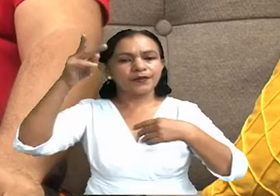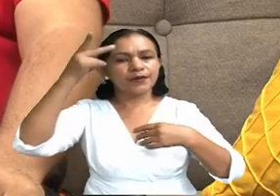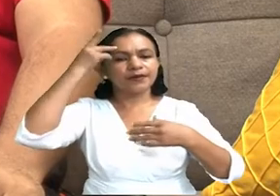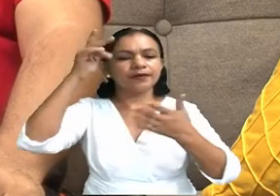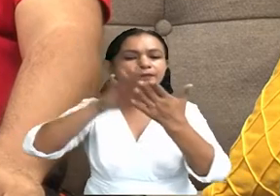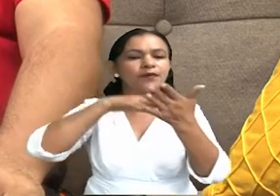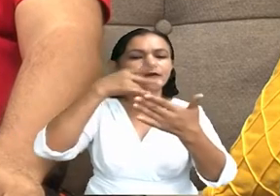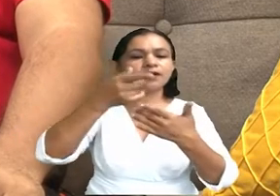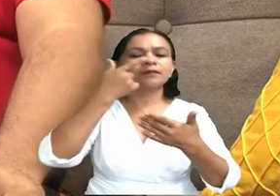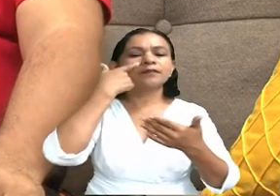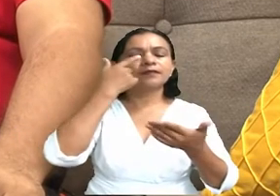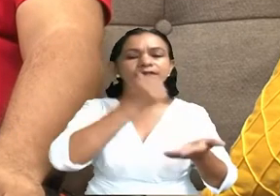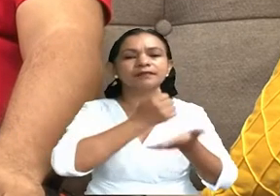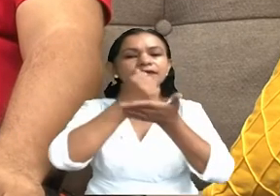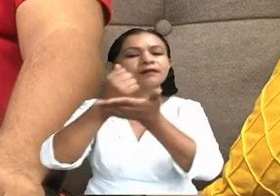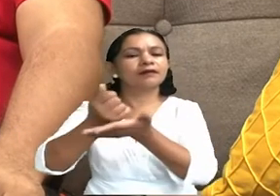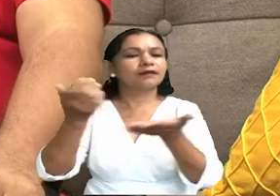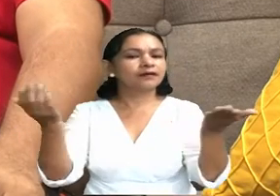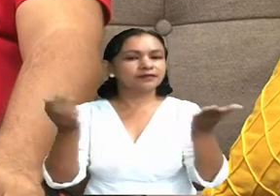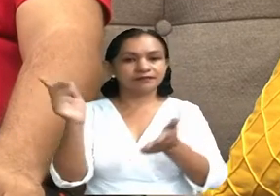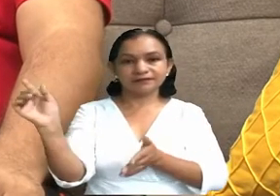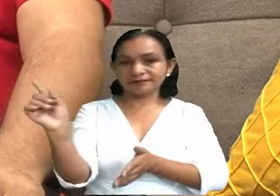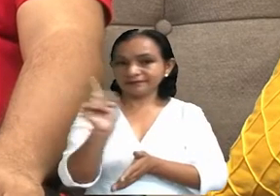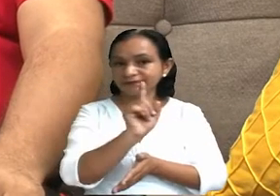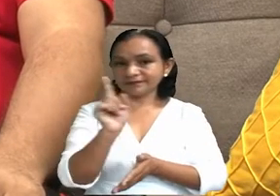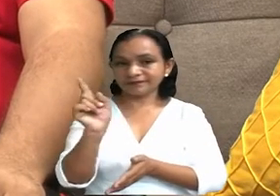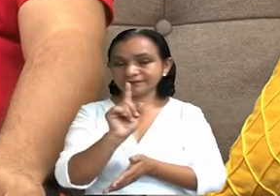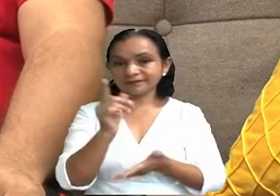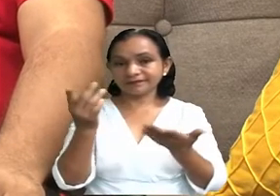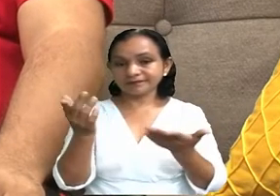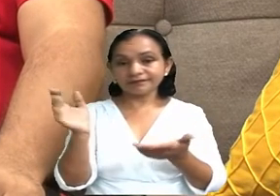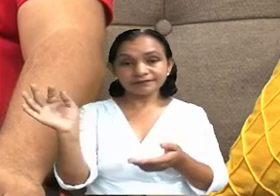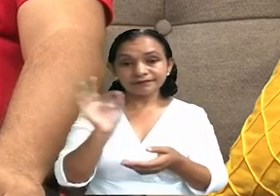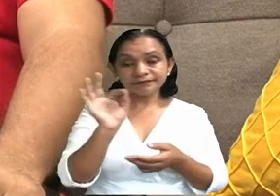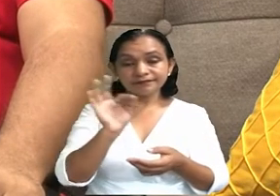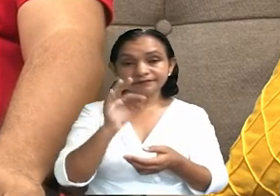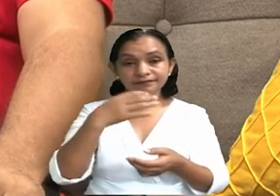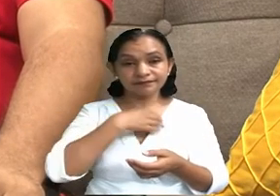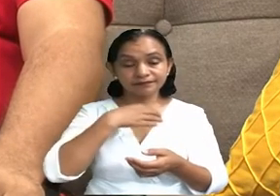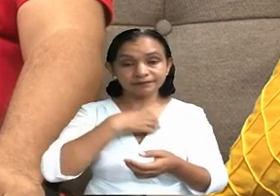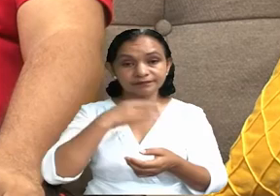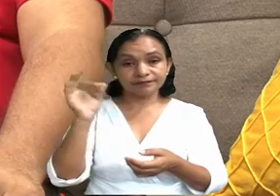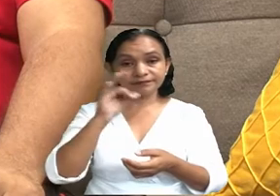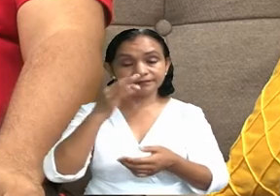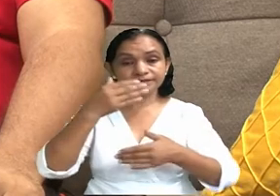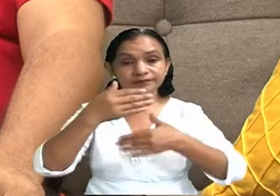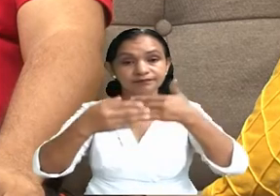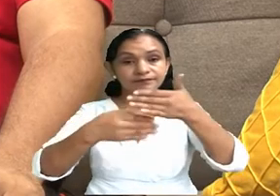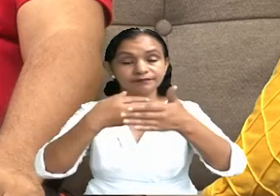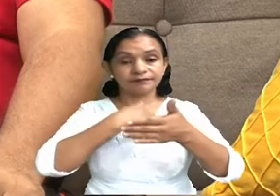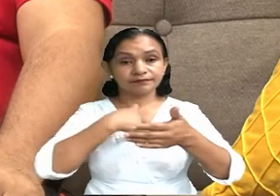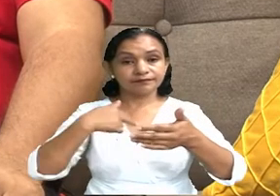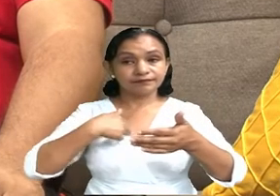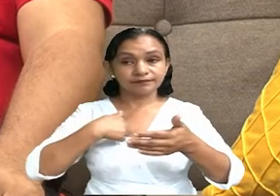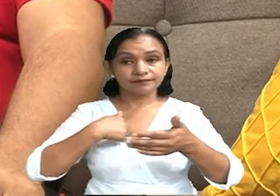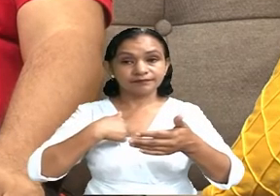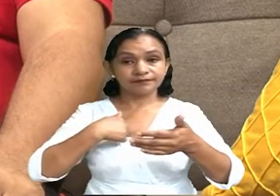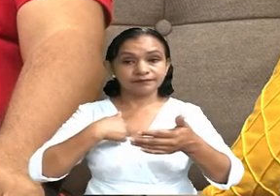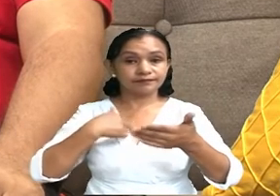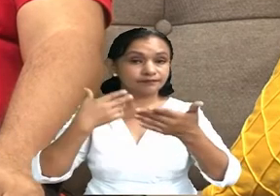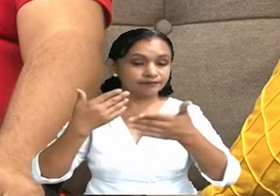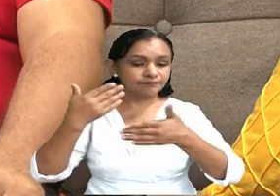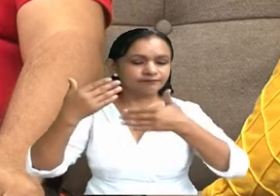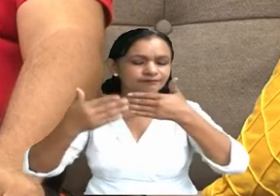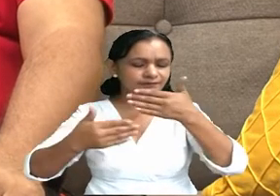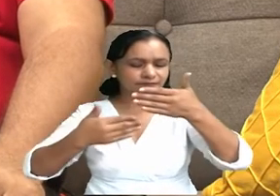porque estas políticas y programas, por su forma de estructurarse e implementarse, son o constituyen un